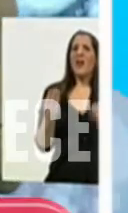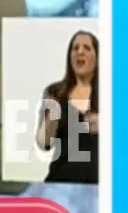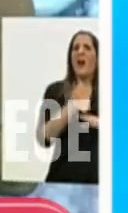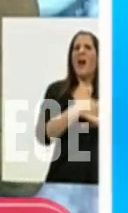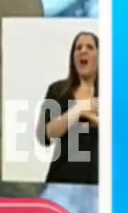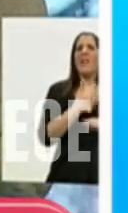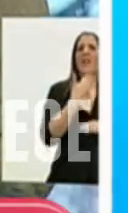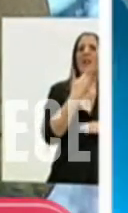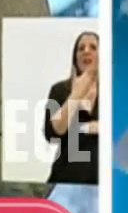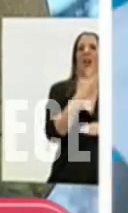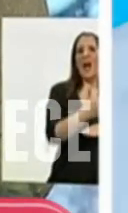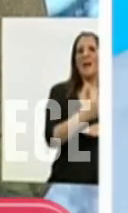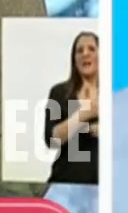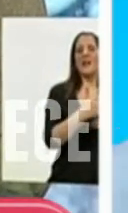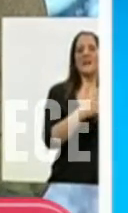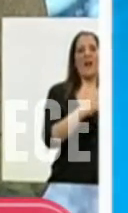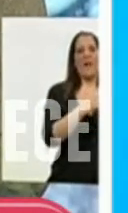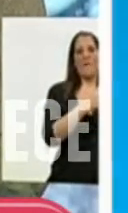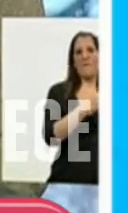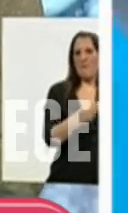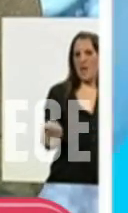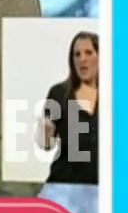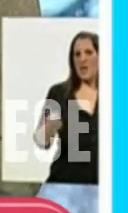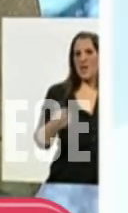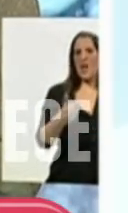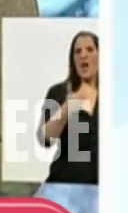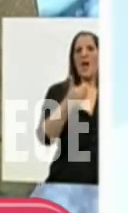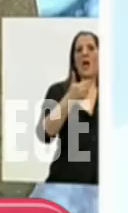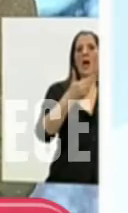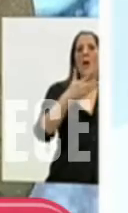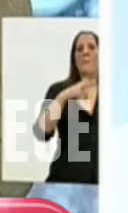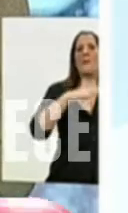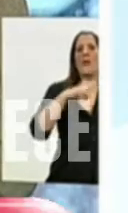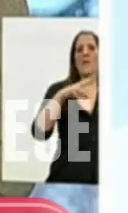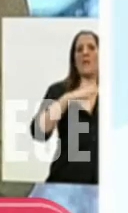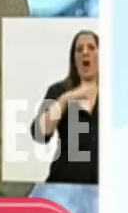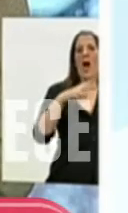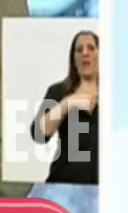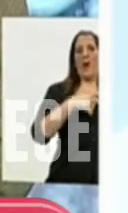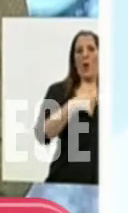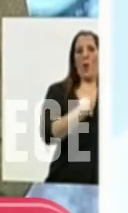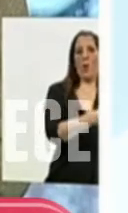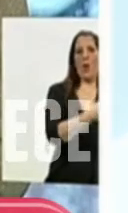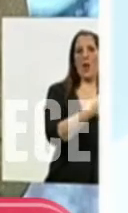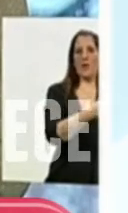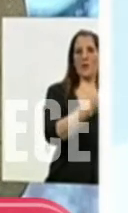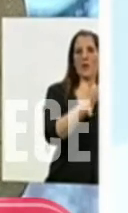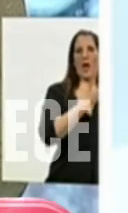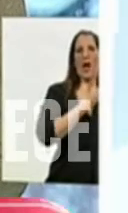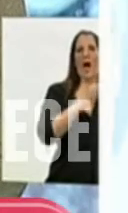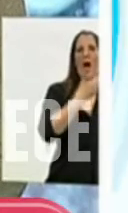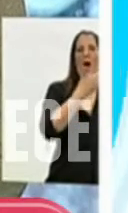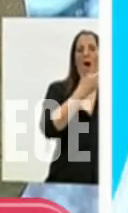cómo, lo que pasa es que, cómo si, justificarlo. Si eso yo, eso es lavado. A ver si entiendo bien por qué unificar las causas. Se supone que si en el caso de